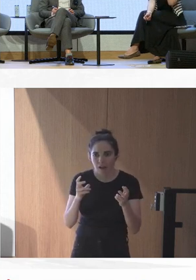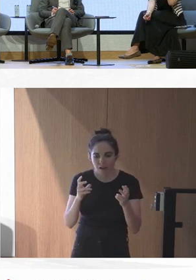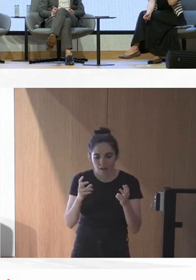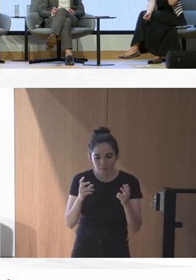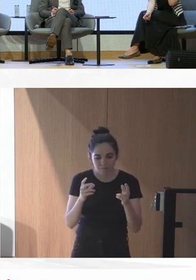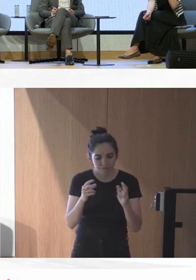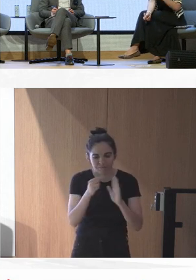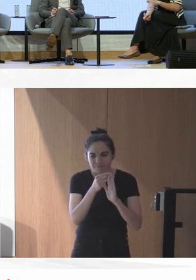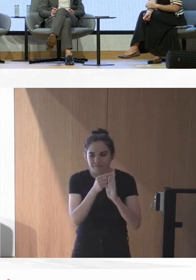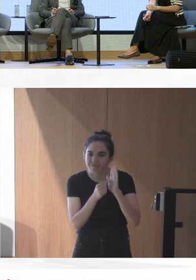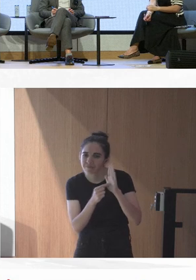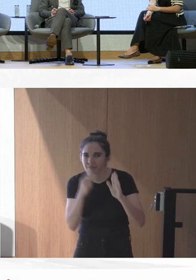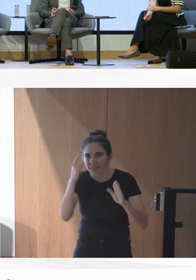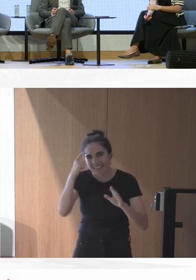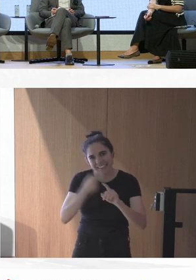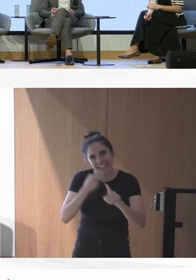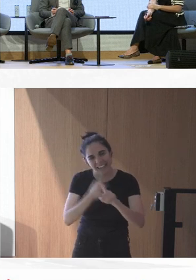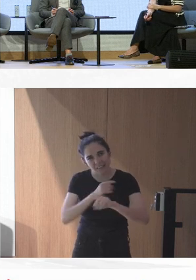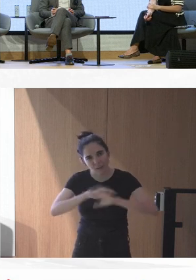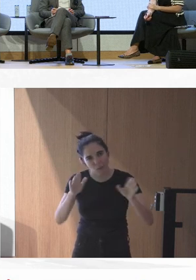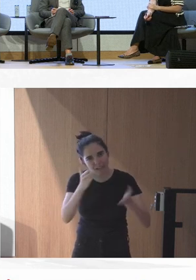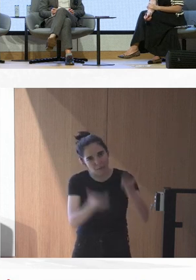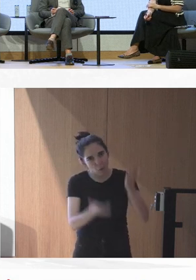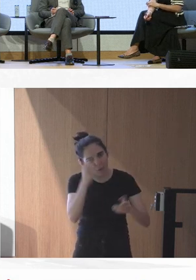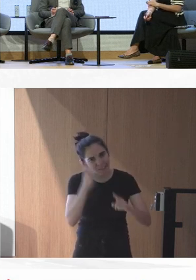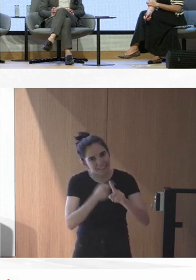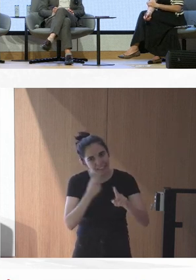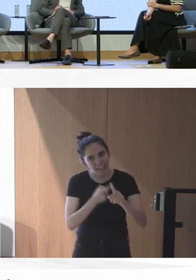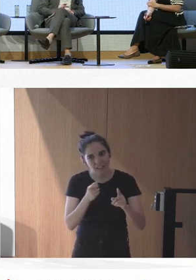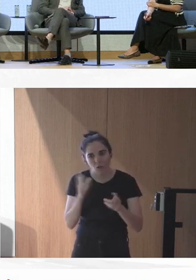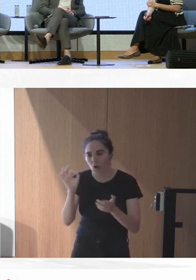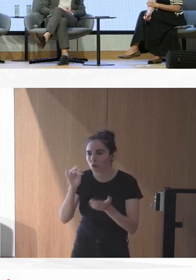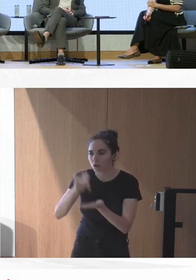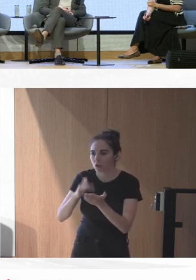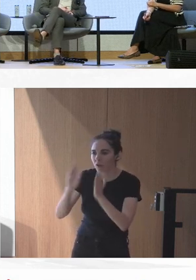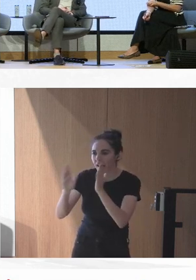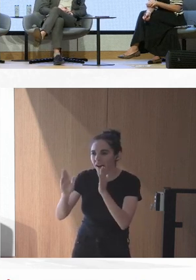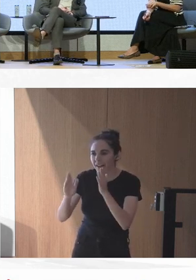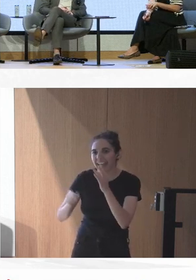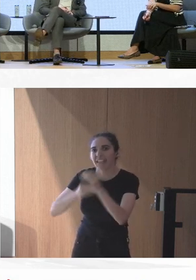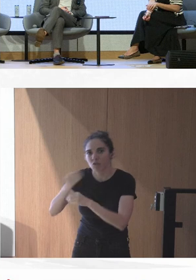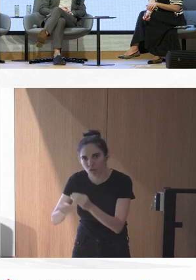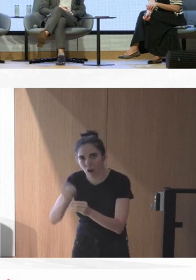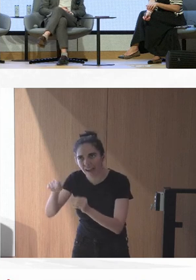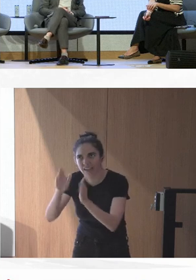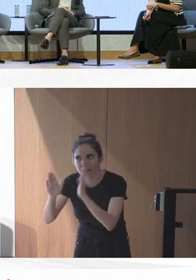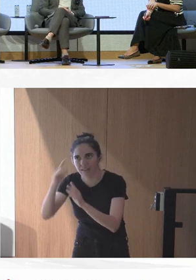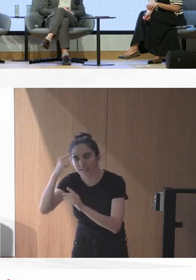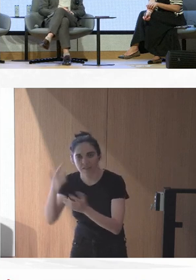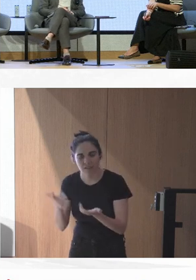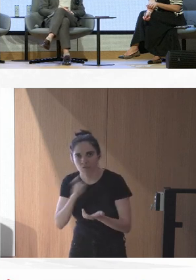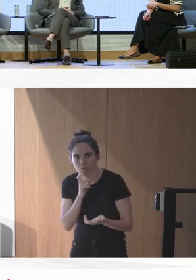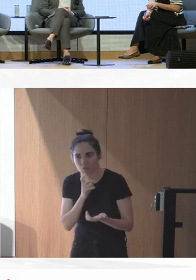de la inimputabilidad y quizás basándose solamente en una evaluación de la persona al momento del hecho. ¿Cómo colinda eso, por ejemplo, con la